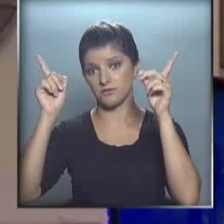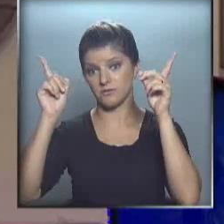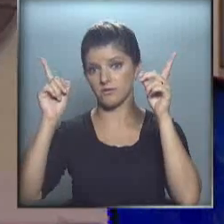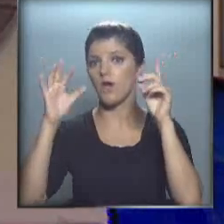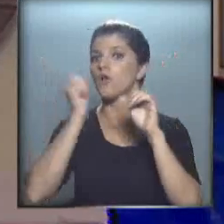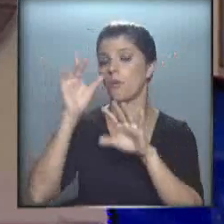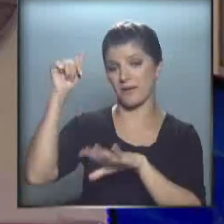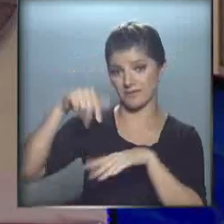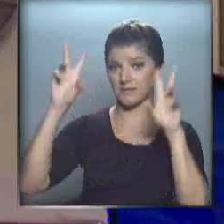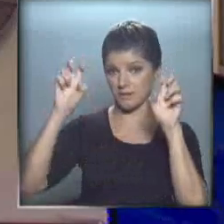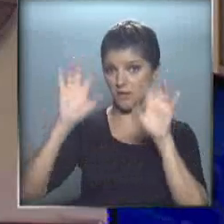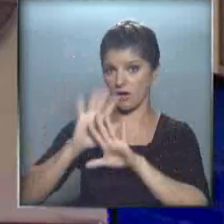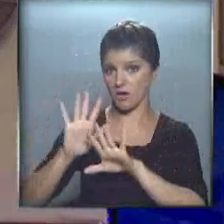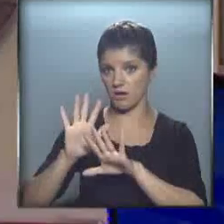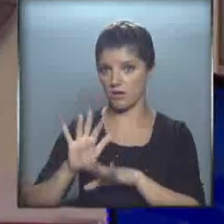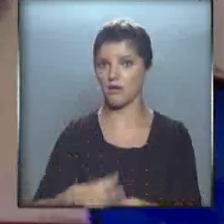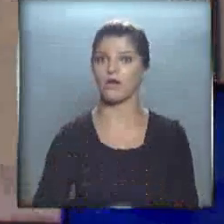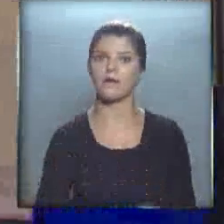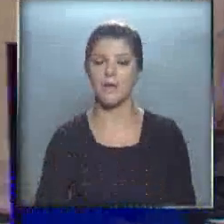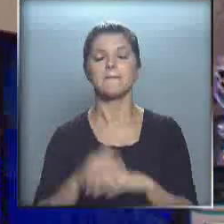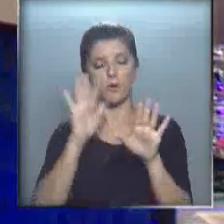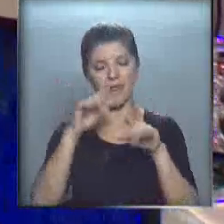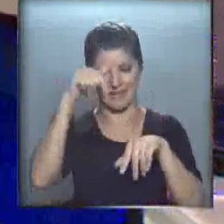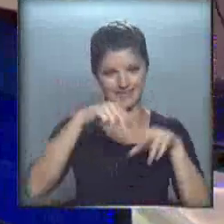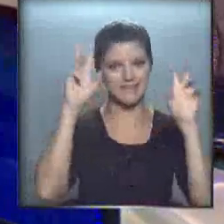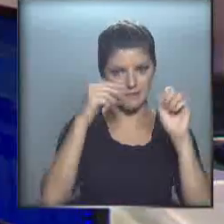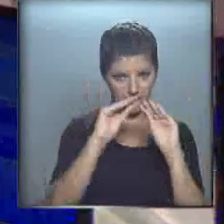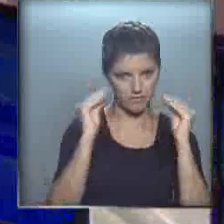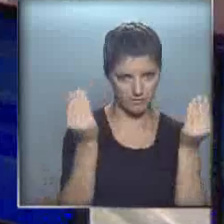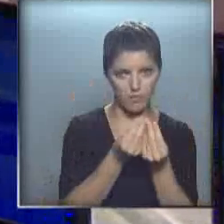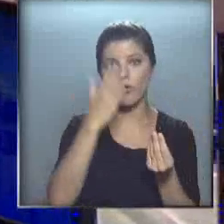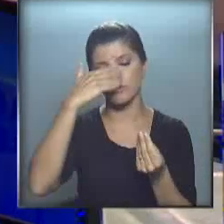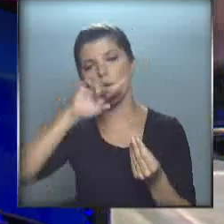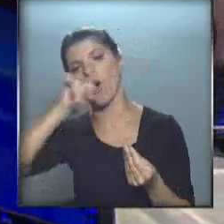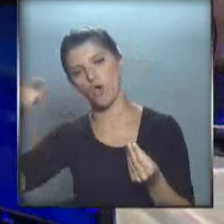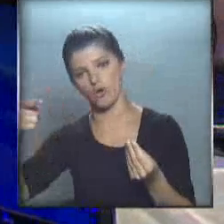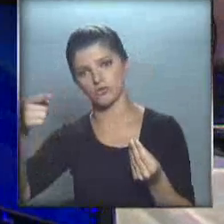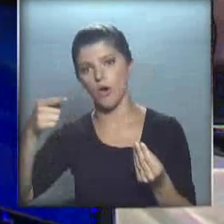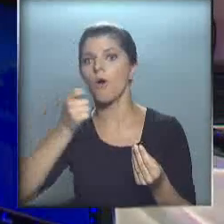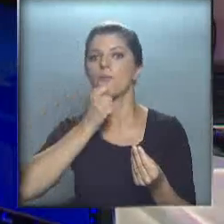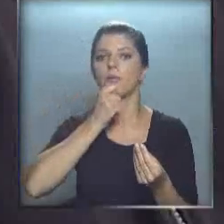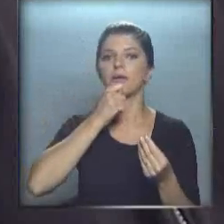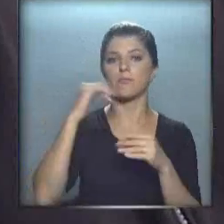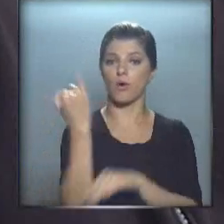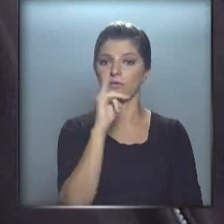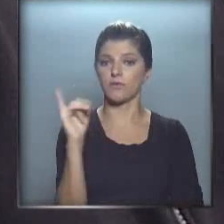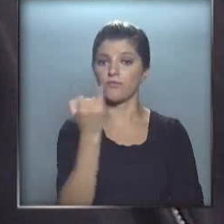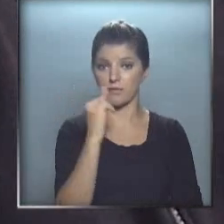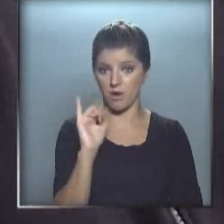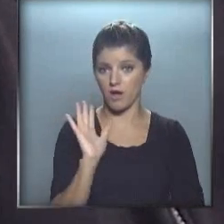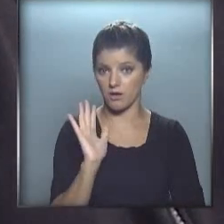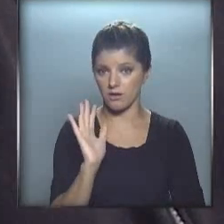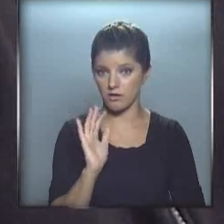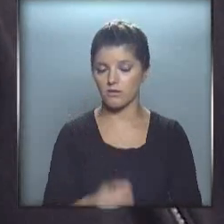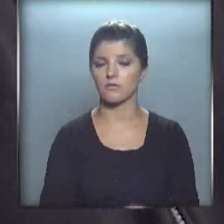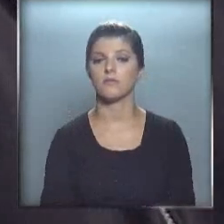estamos en este tema. No, pero todo por el mismo lado. Sí, bueno, pero vamos primero a esto, ¿no? Cuando se filma y cuando... Cuando se filma y